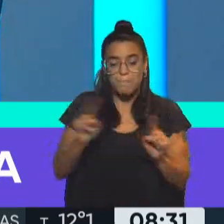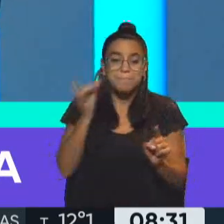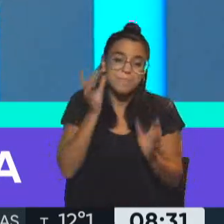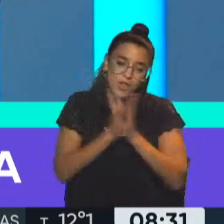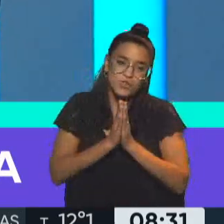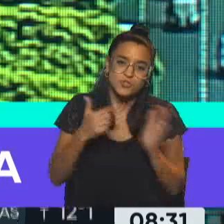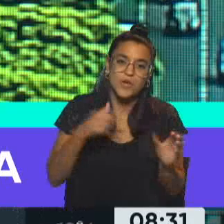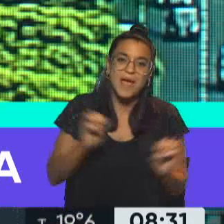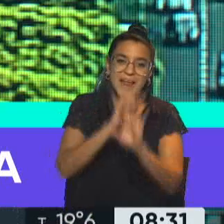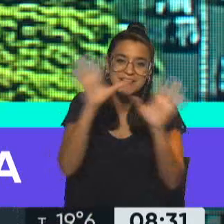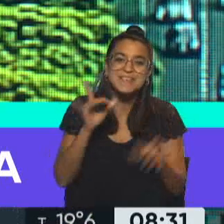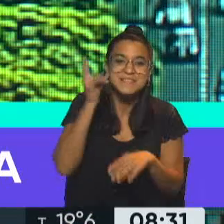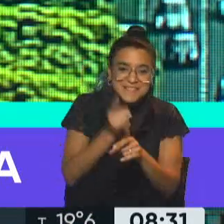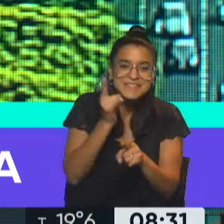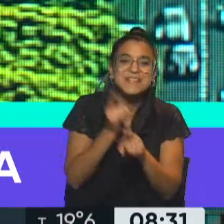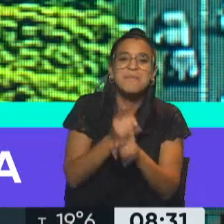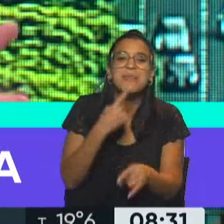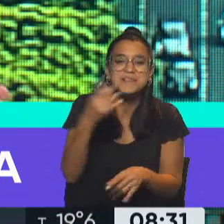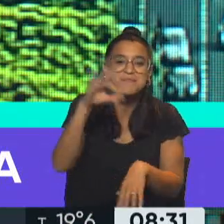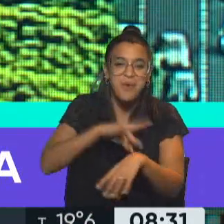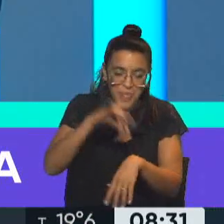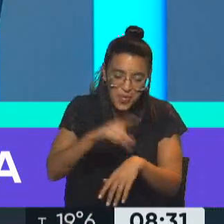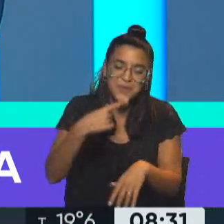pero siempre siempre decimos